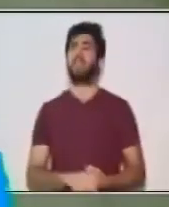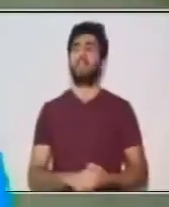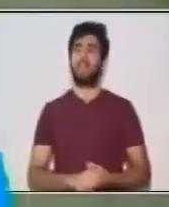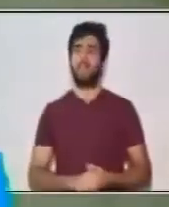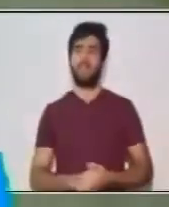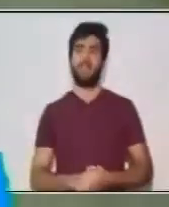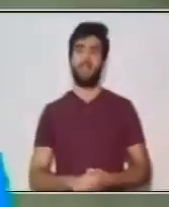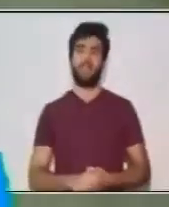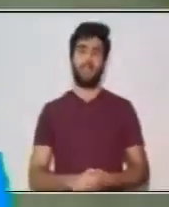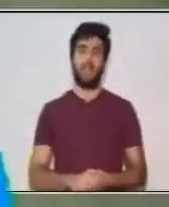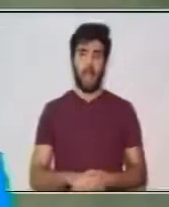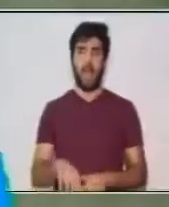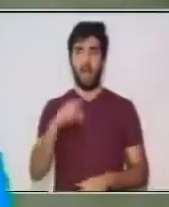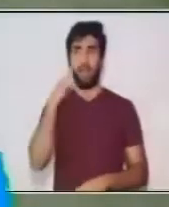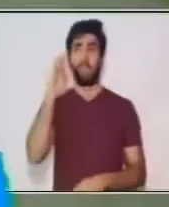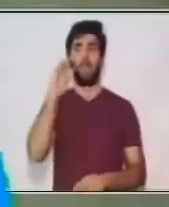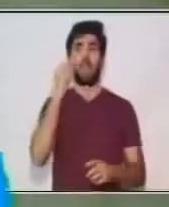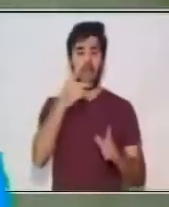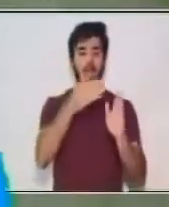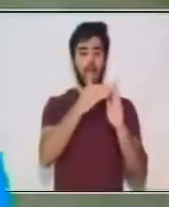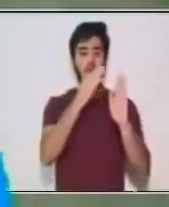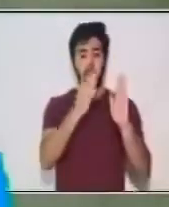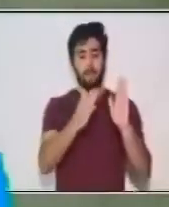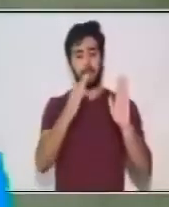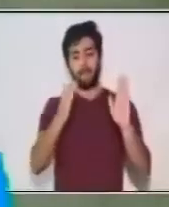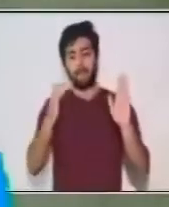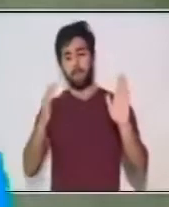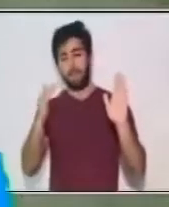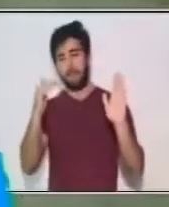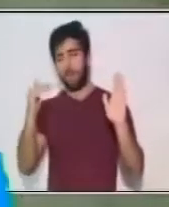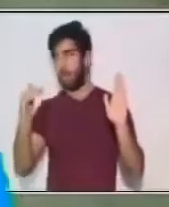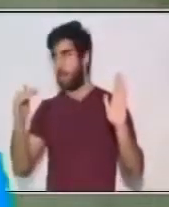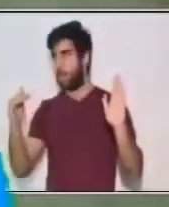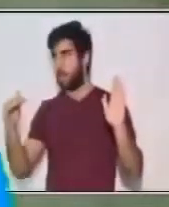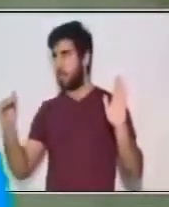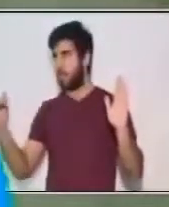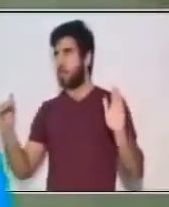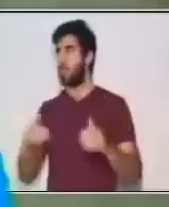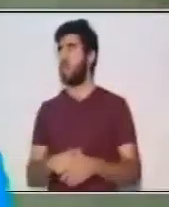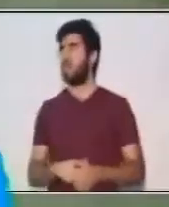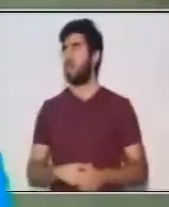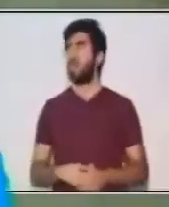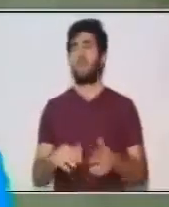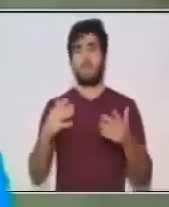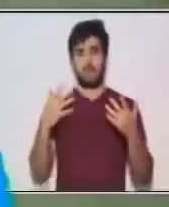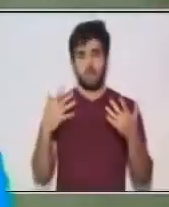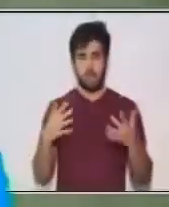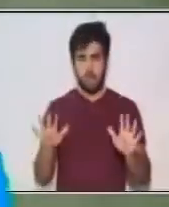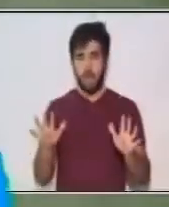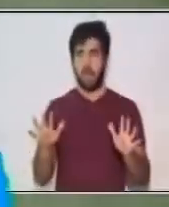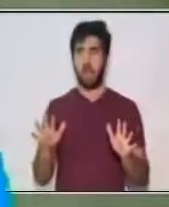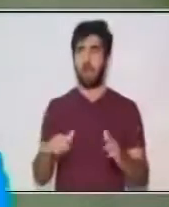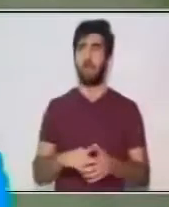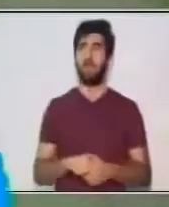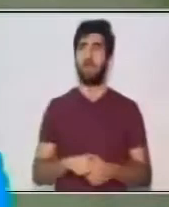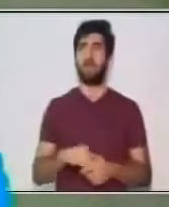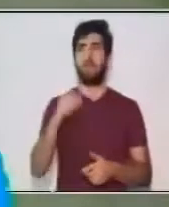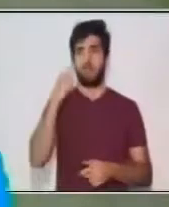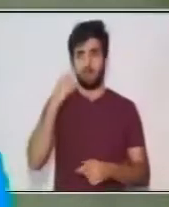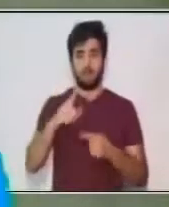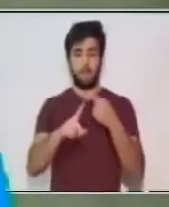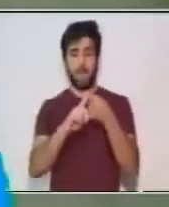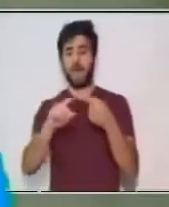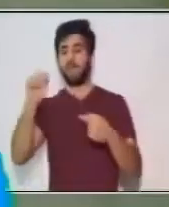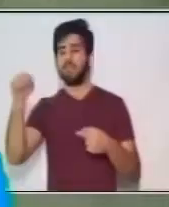9.876. Va disminuyendo un número. Y luego, ¿qué número iría